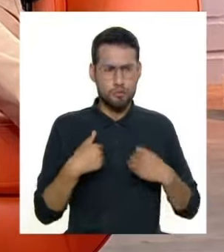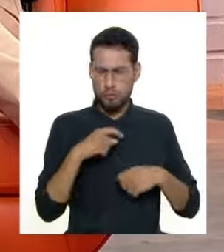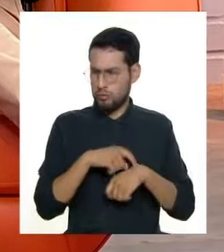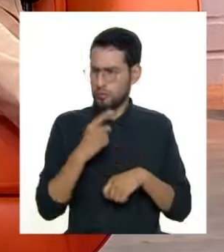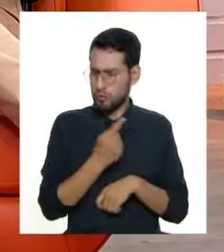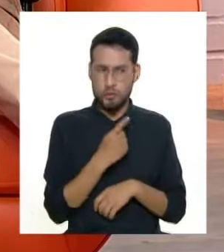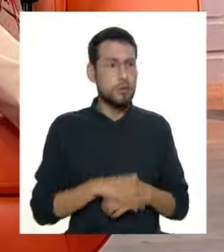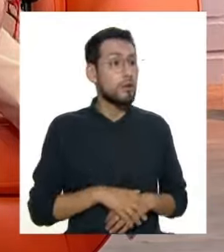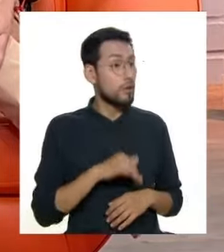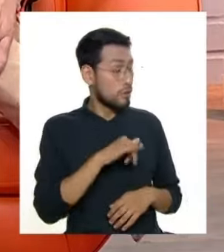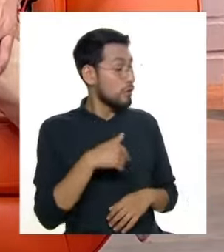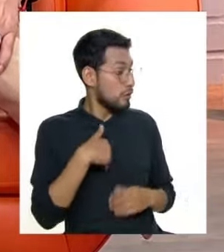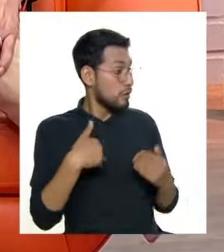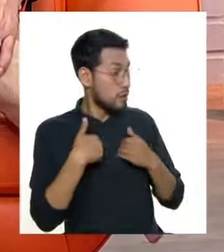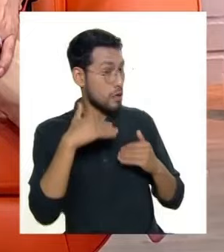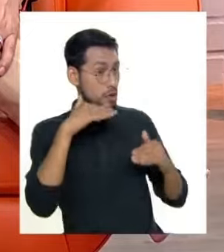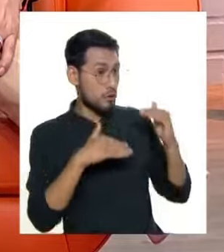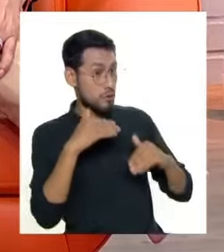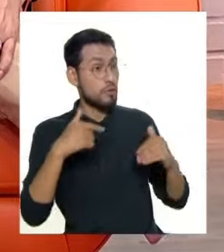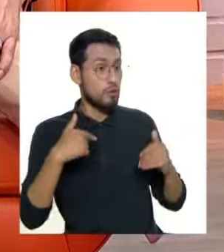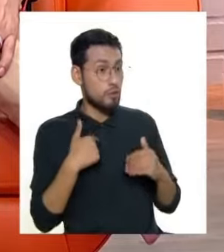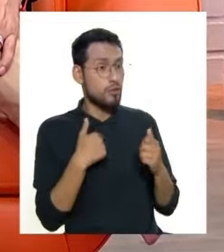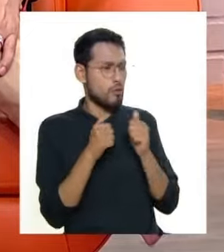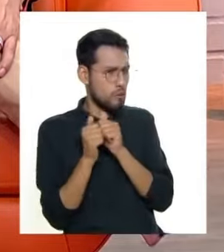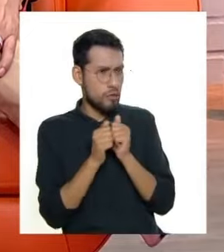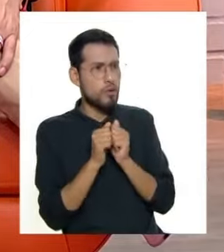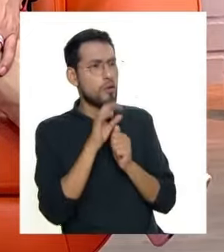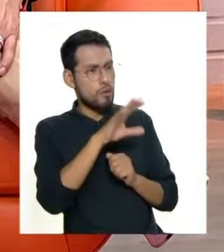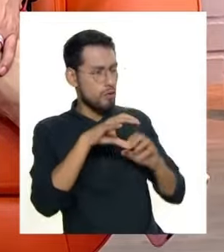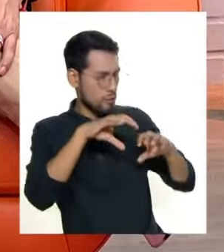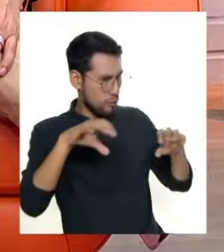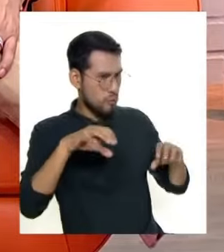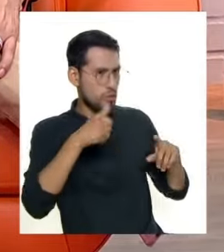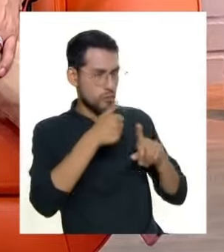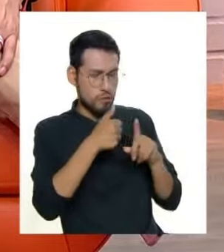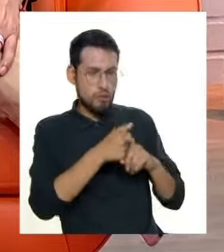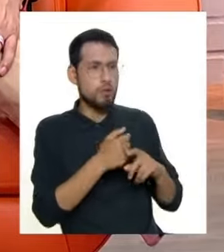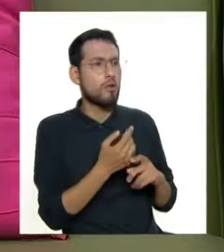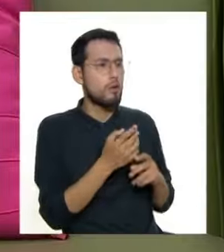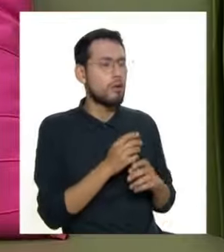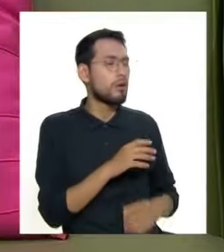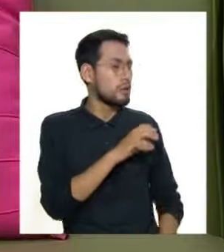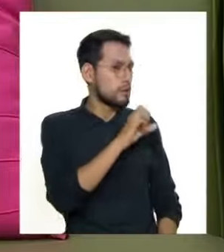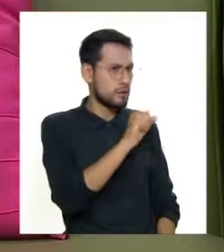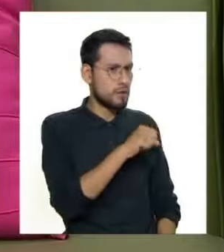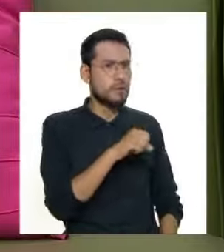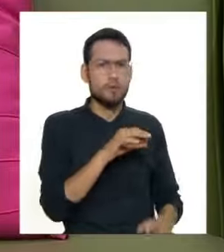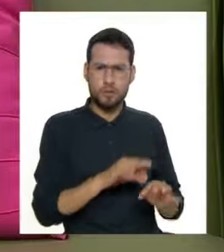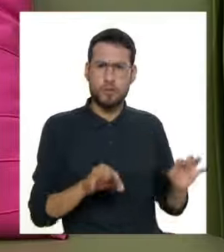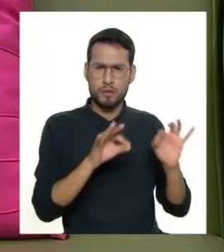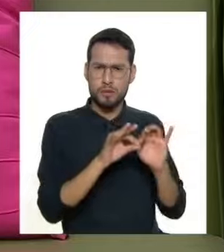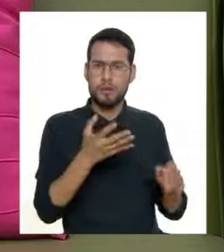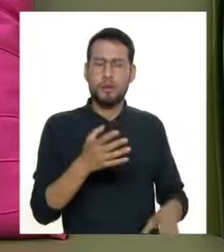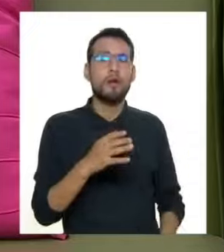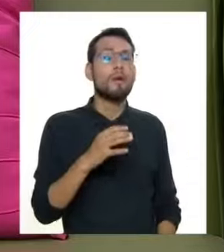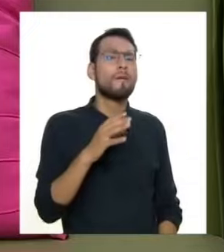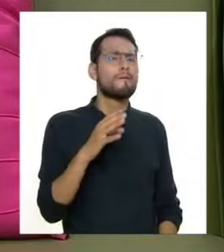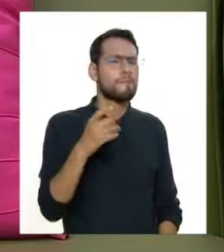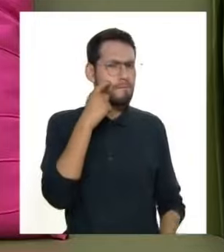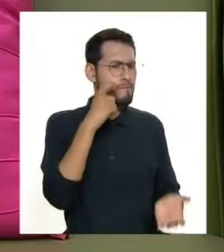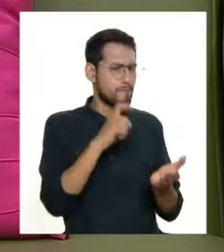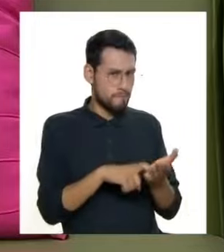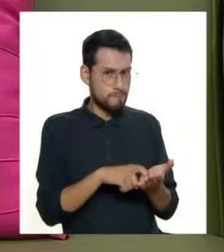de soledad. Por eso que también hemos encontrado un equilibrio de estar juntos, pero cada uno con sus espacios. Exacto, porque eso es importante. Eso es importante. A ver, y justamente fíjate que